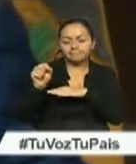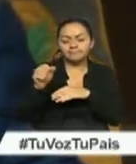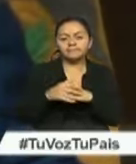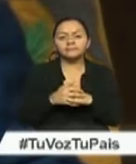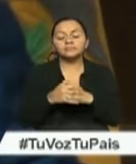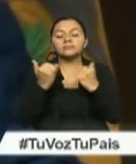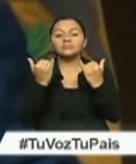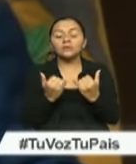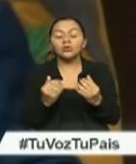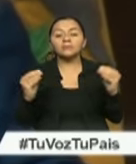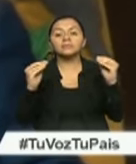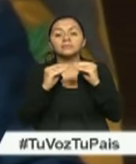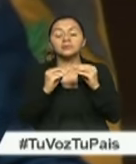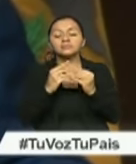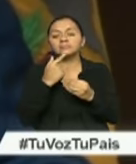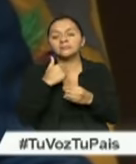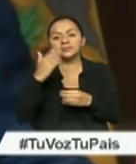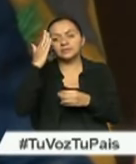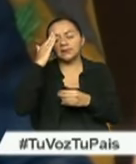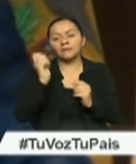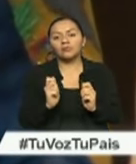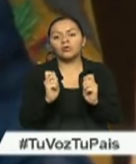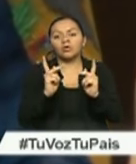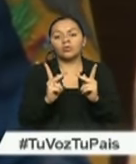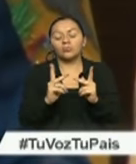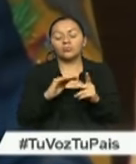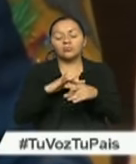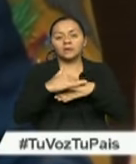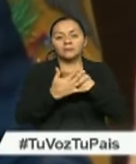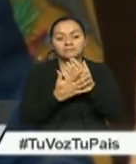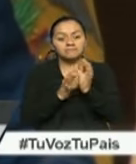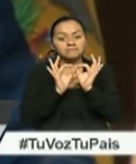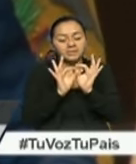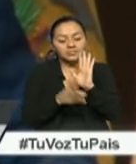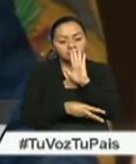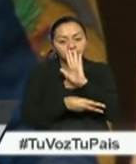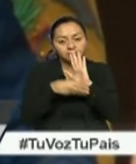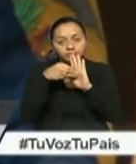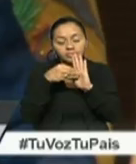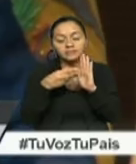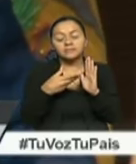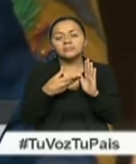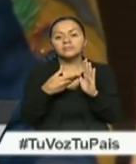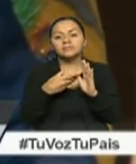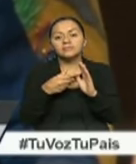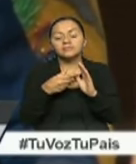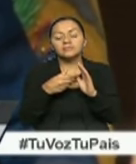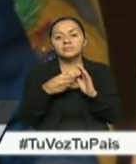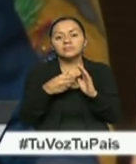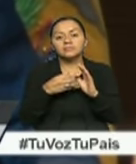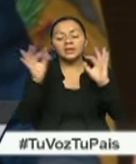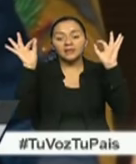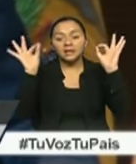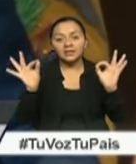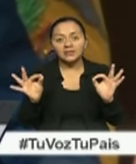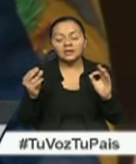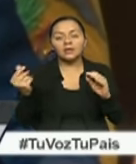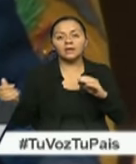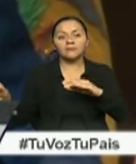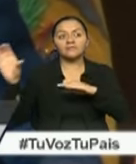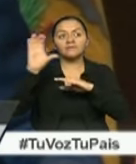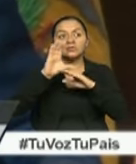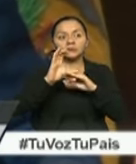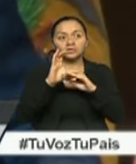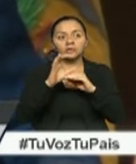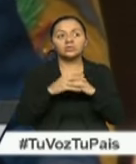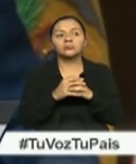De manera particular, conocer las oportunidades exploratorias en el Ecuador, los escenarios energéticos para inversión en la